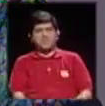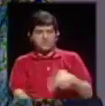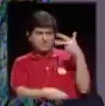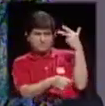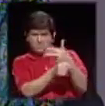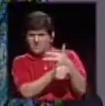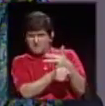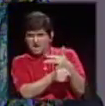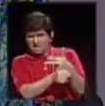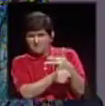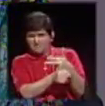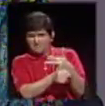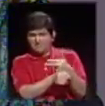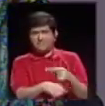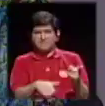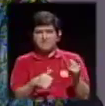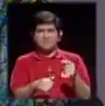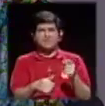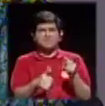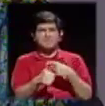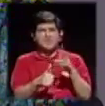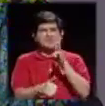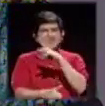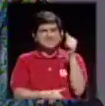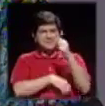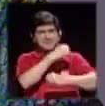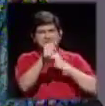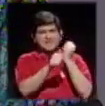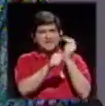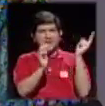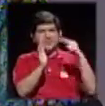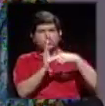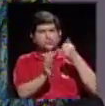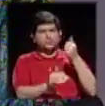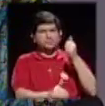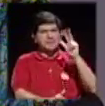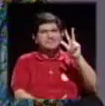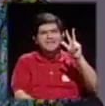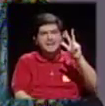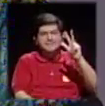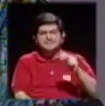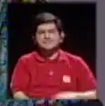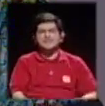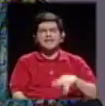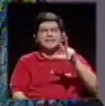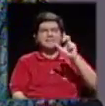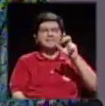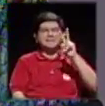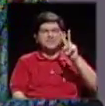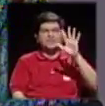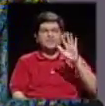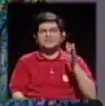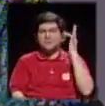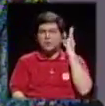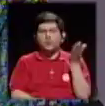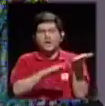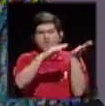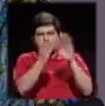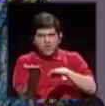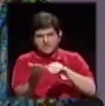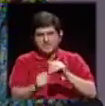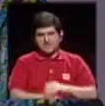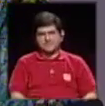Guatemala, en el primer semestre del año 2003 hubo 325 mujeres muertas.